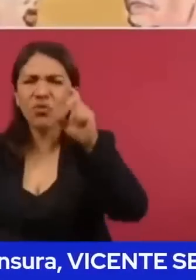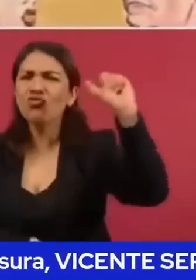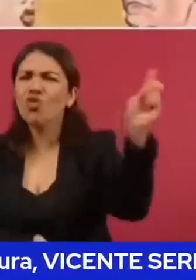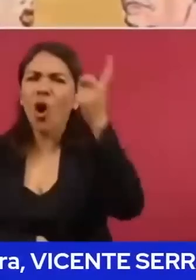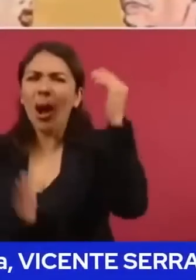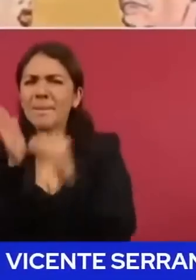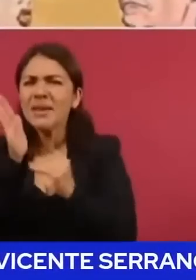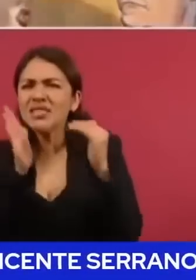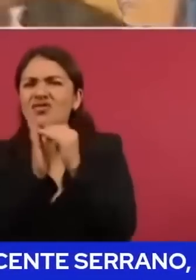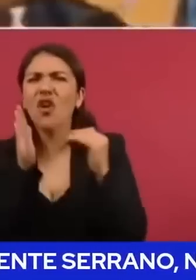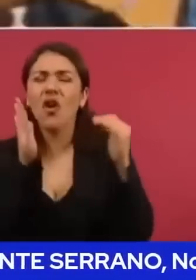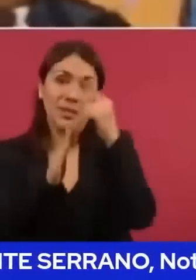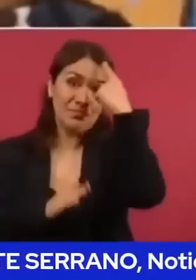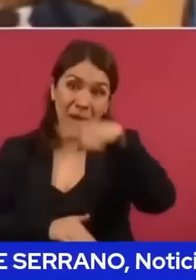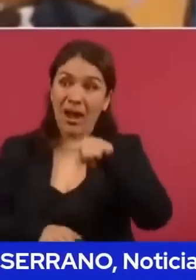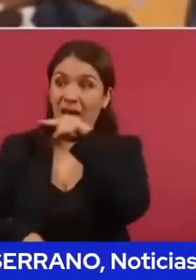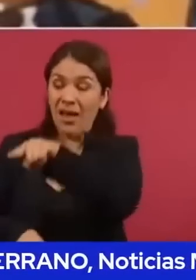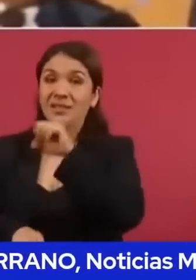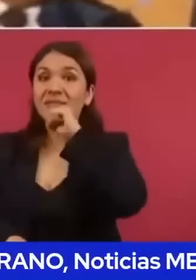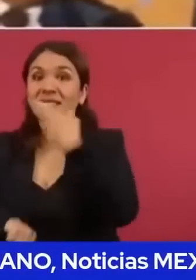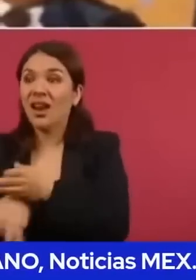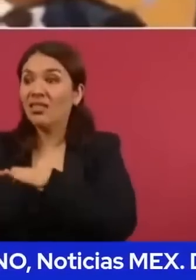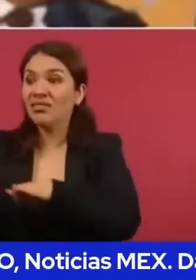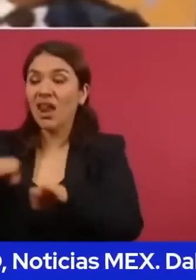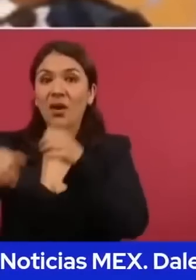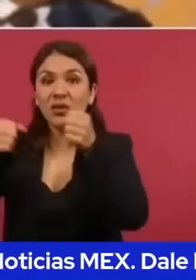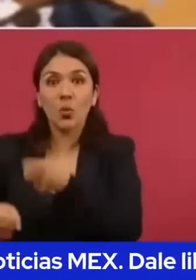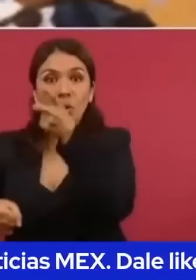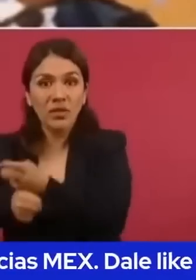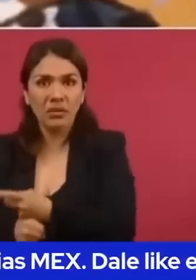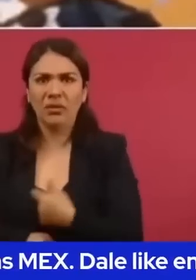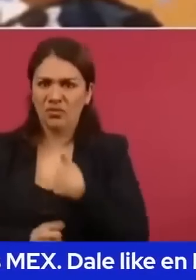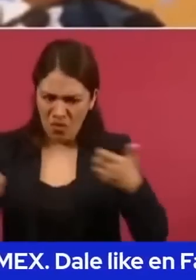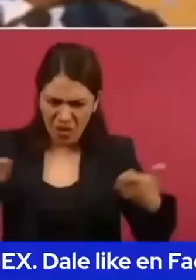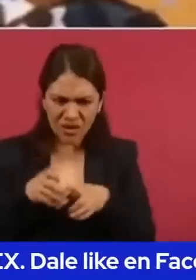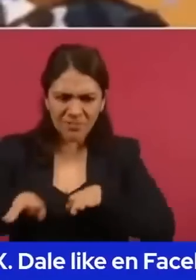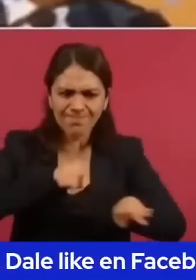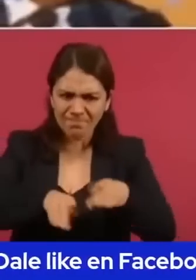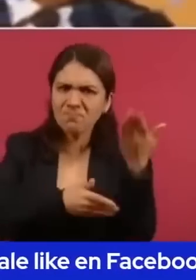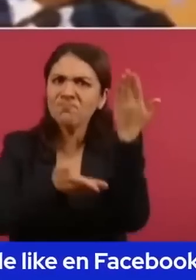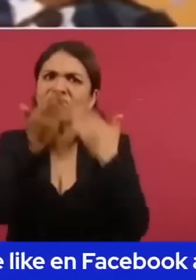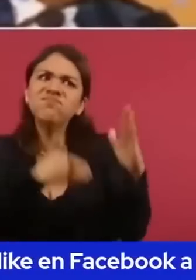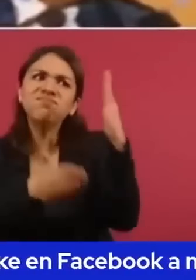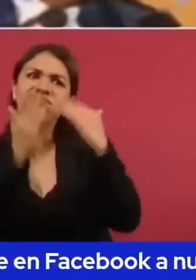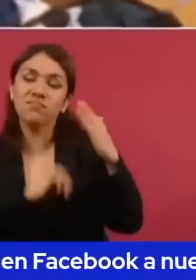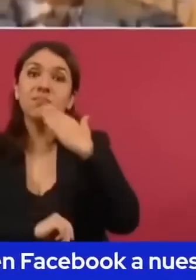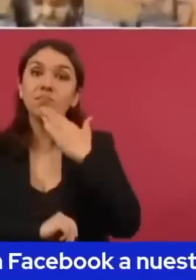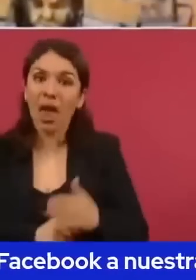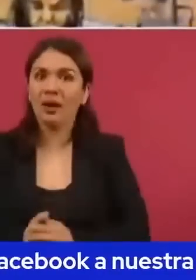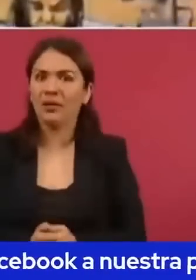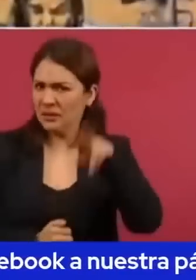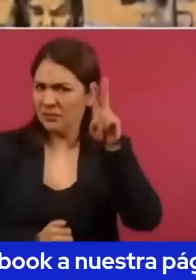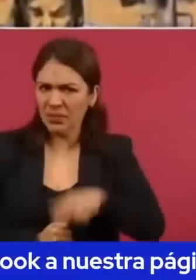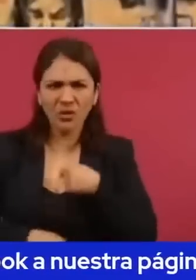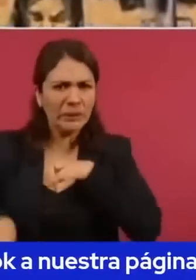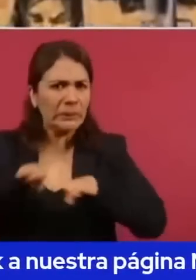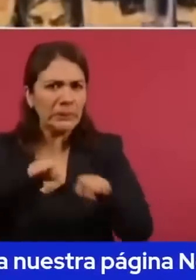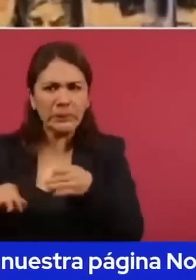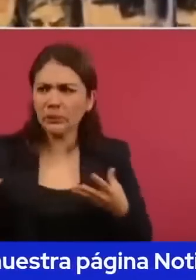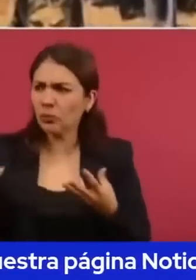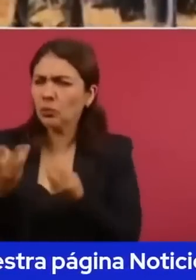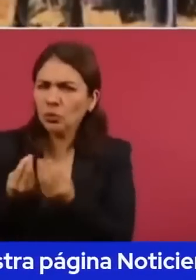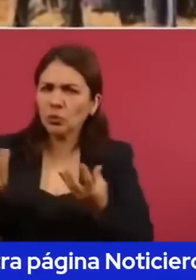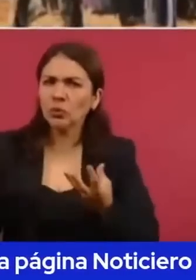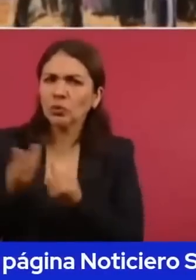la Secretaría de Seguridad Pública. Y lográbamos muchas cosas. Hacíamos mucha colaboración